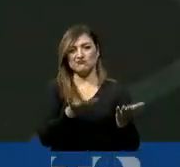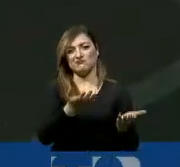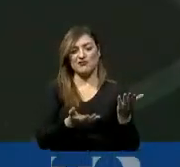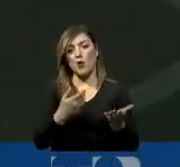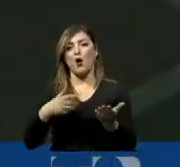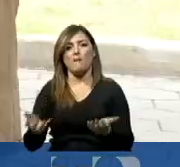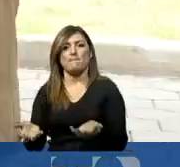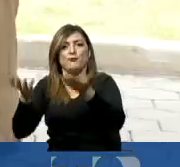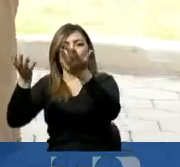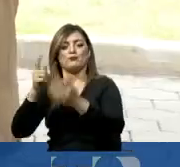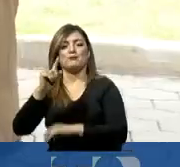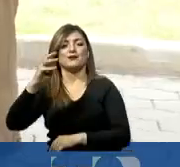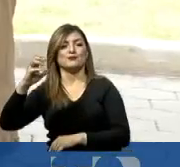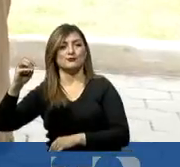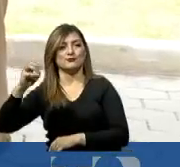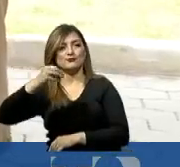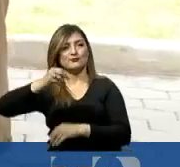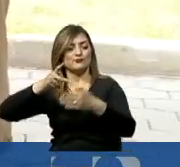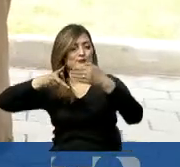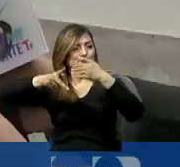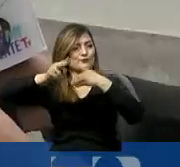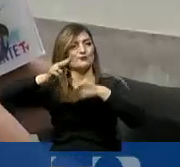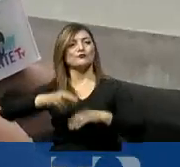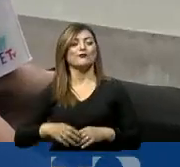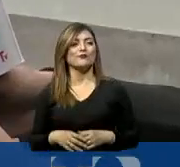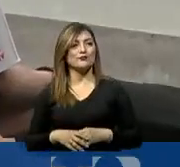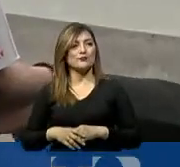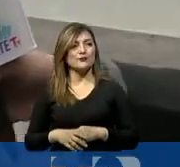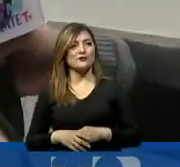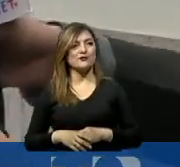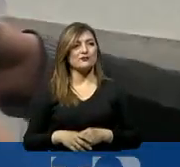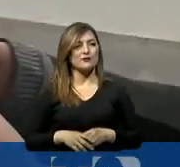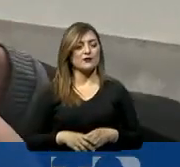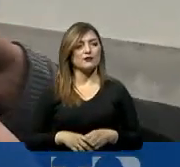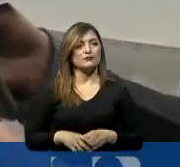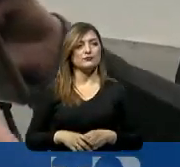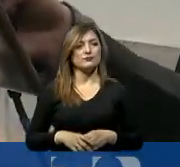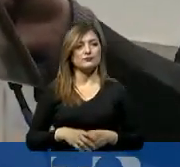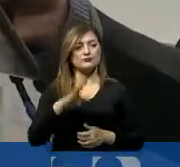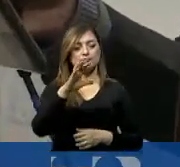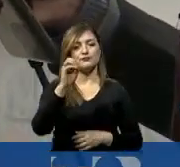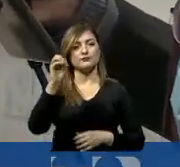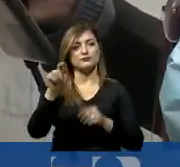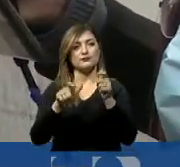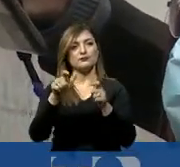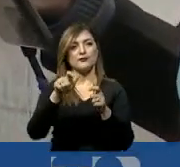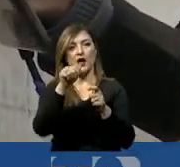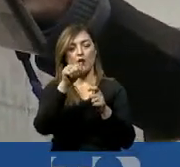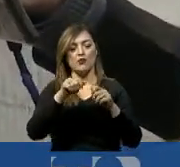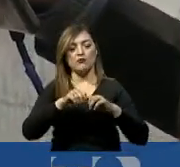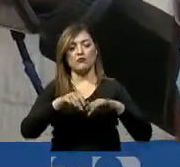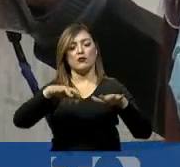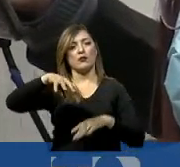segundo. Este miércoles se inauguró esta obra de ampliación. El dotar de agua a medio millón de habitantes es